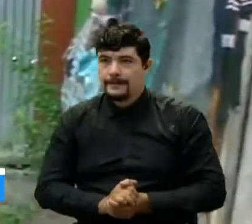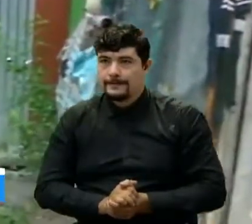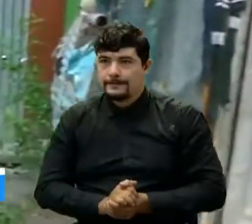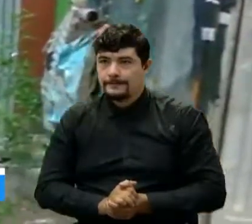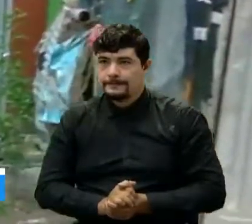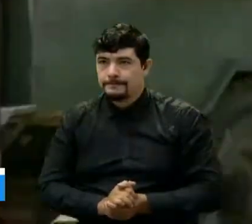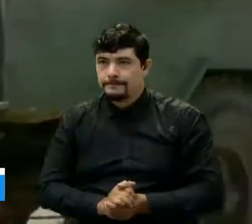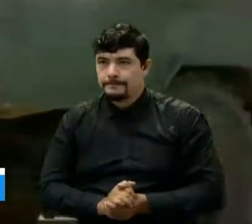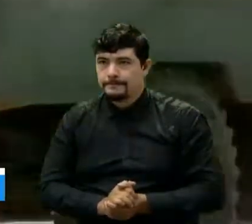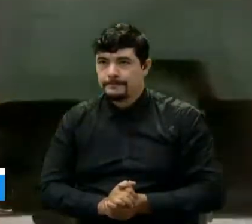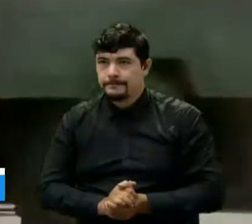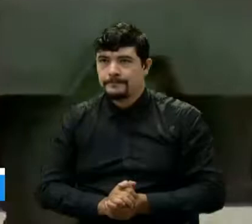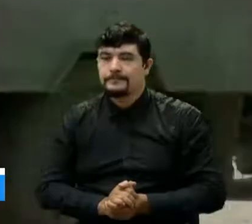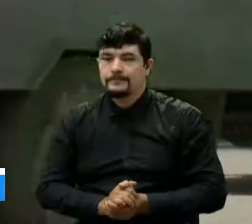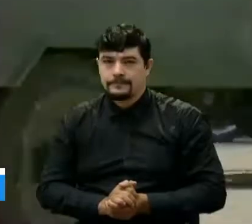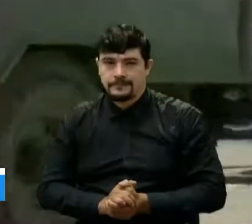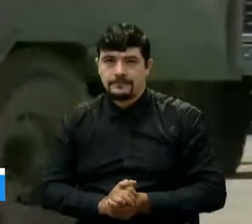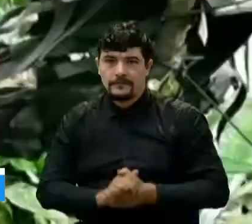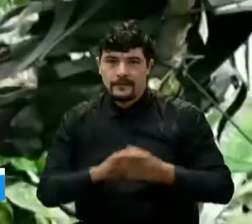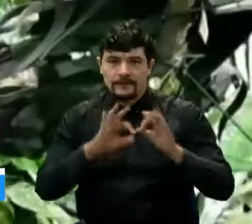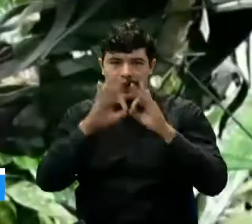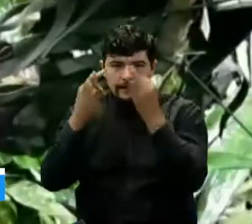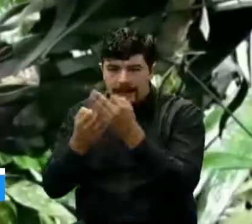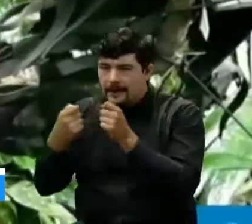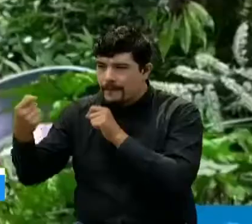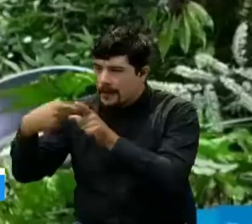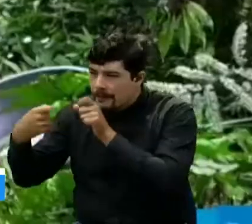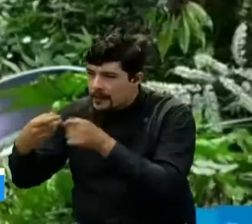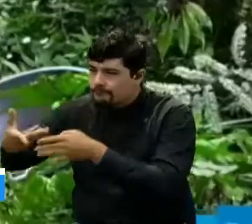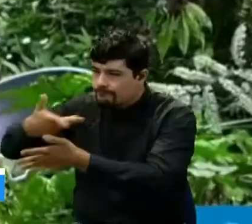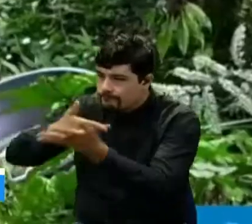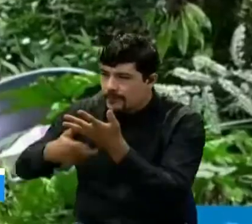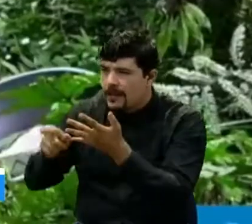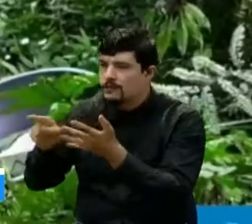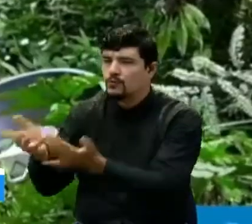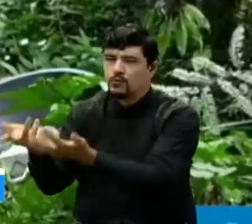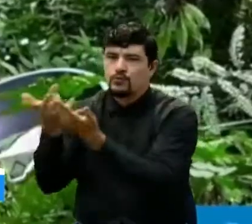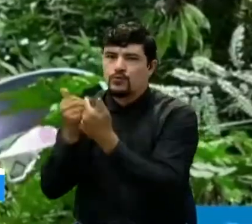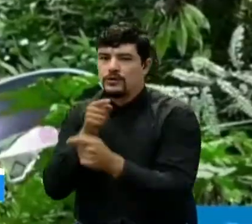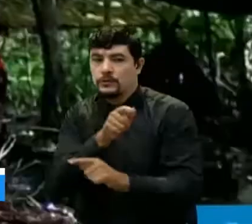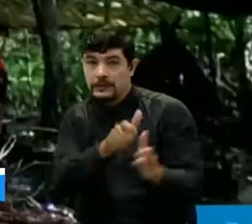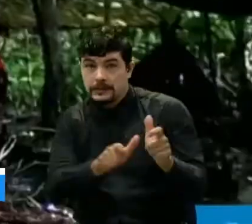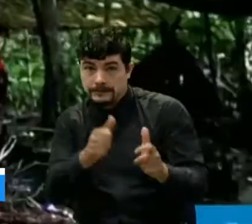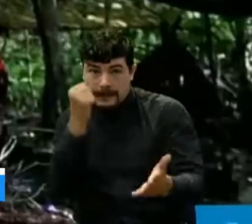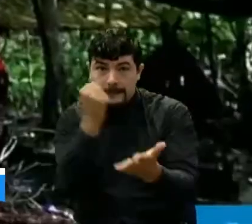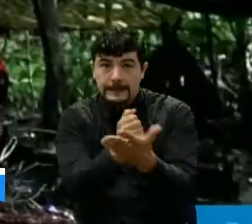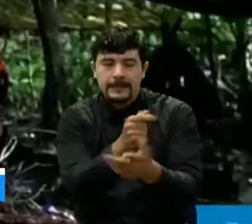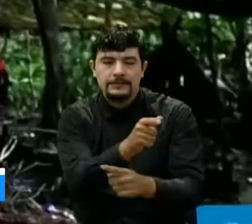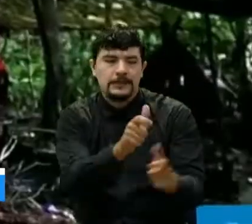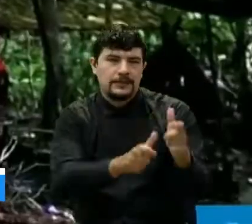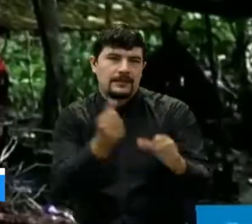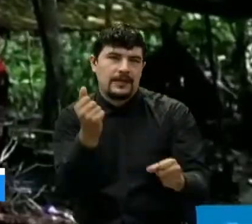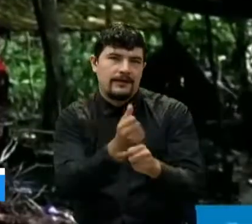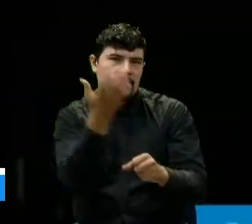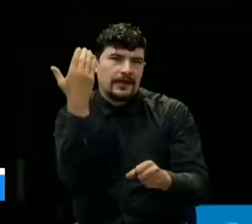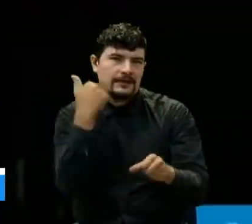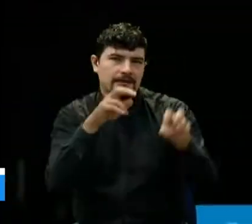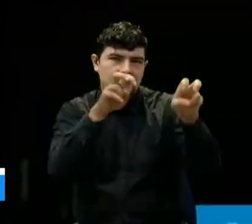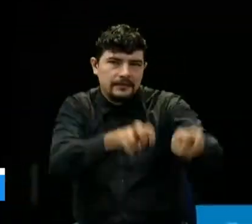participación en cultivos ilícitos. Asimismo, advierten que en esta zona delinquen el ELN y el GAO 33.